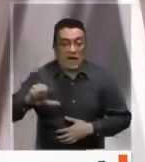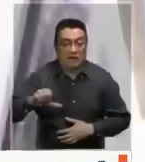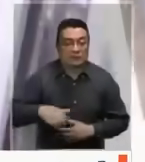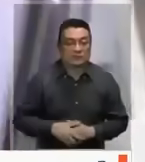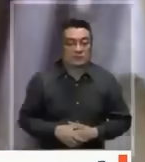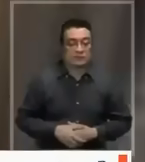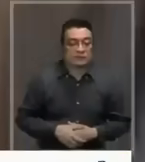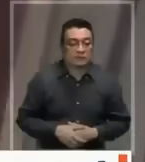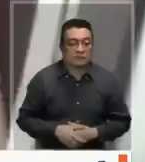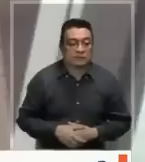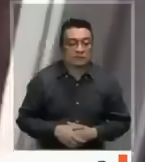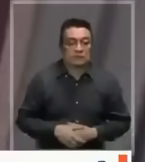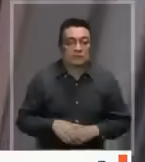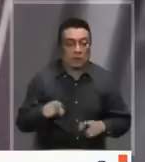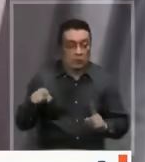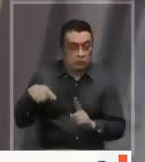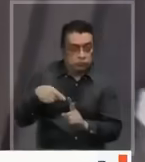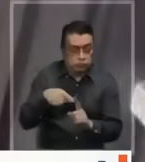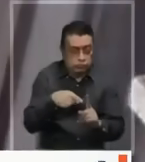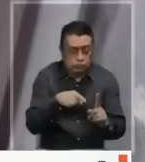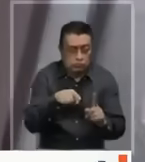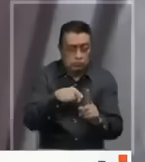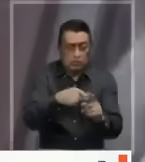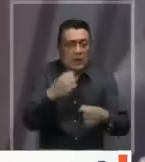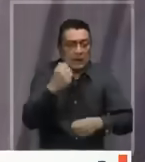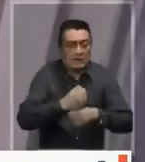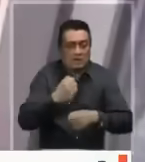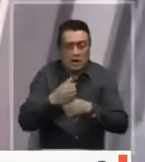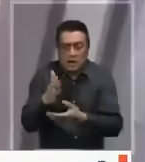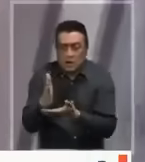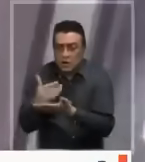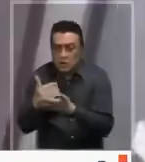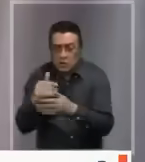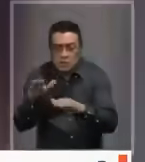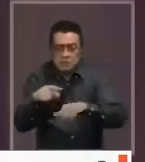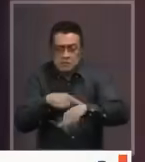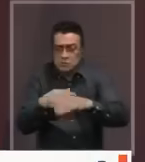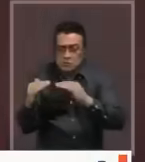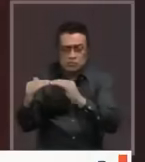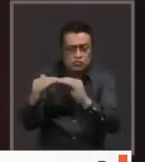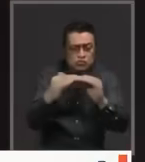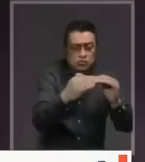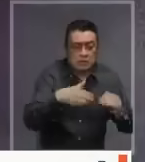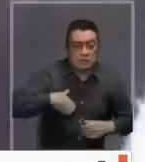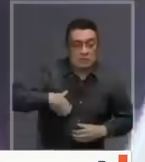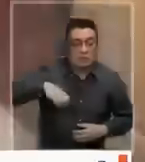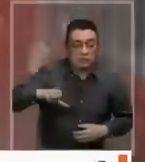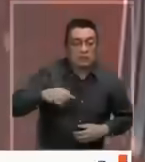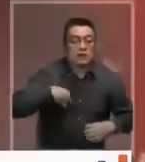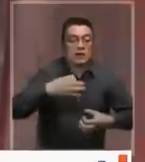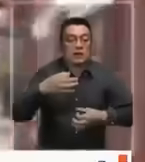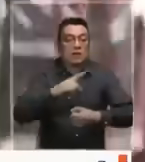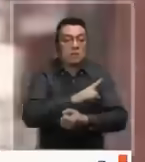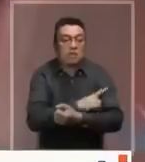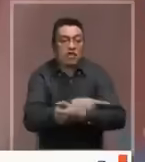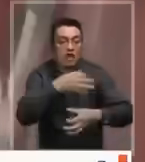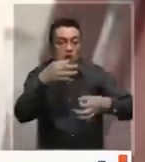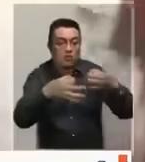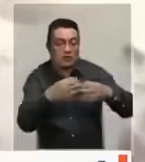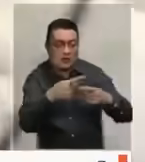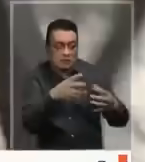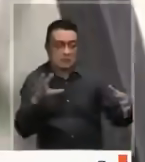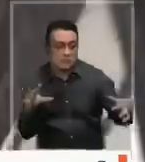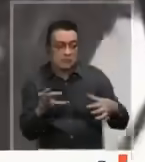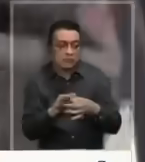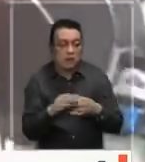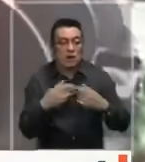La investigación tomó otro rumbo. Requirió un trabajo coordinado entre la Policía de Investigaciones y el Poder Judicial, lo que permitió realizar